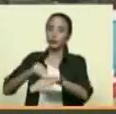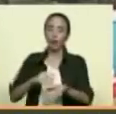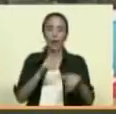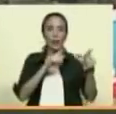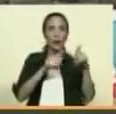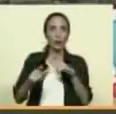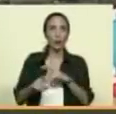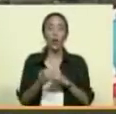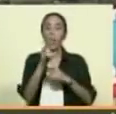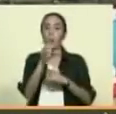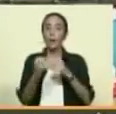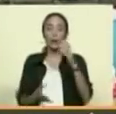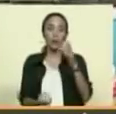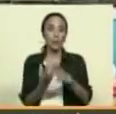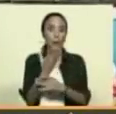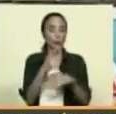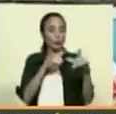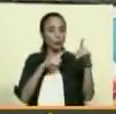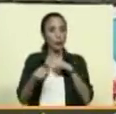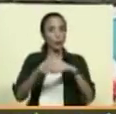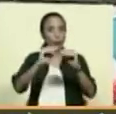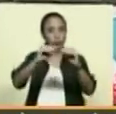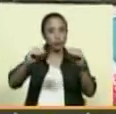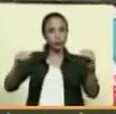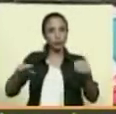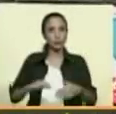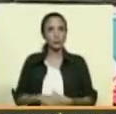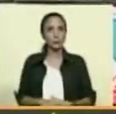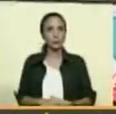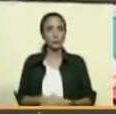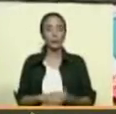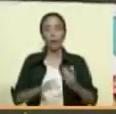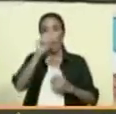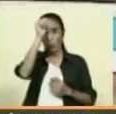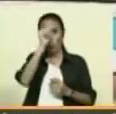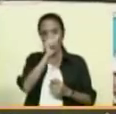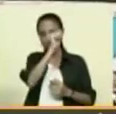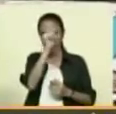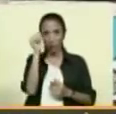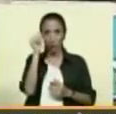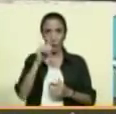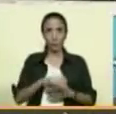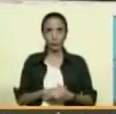20 de mayo, 20 de mayo. Domingo 20 de mayo.